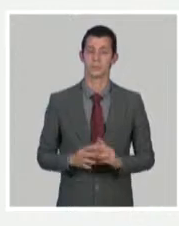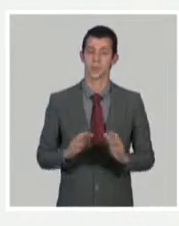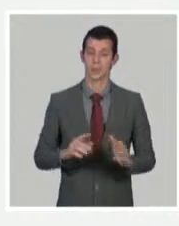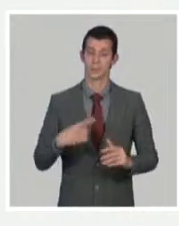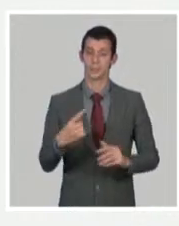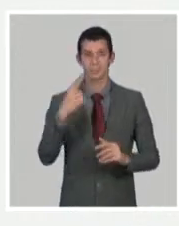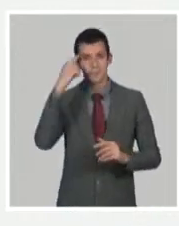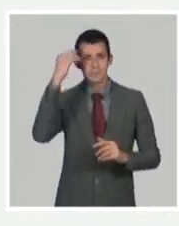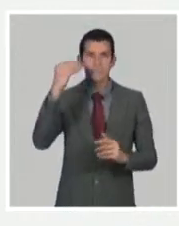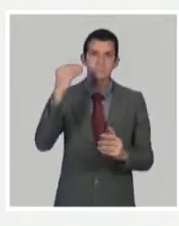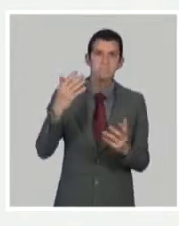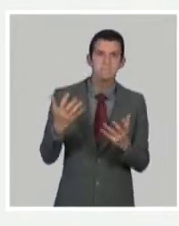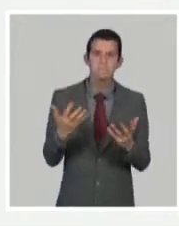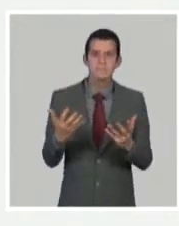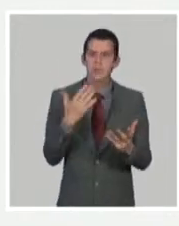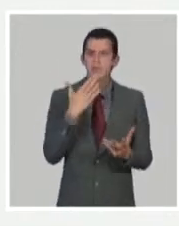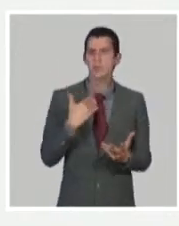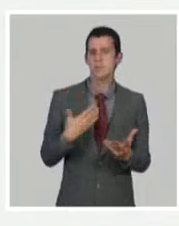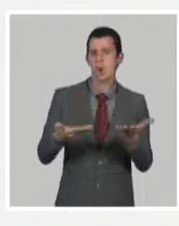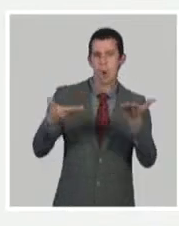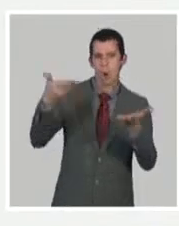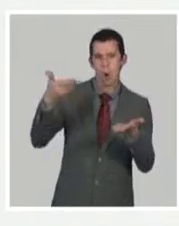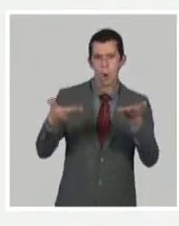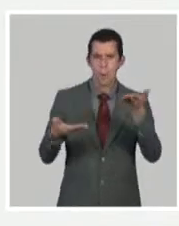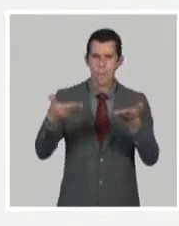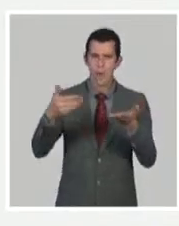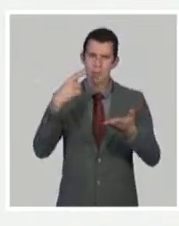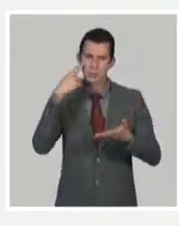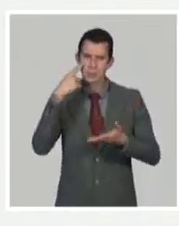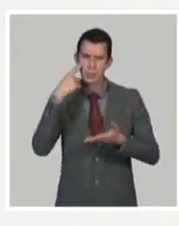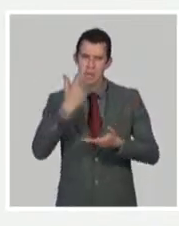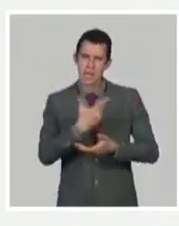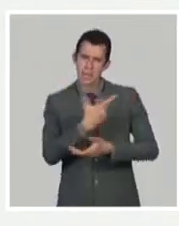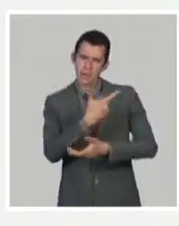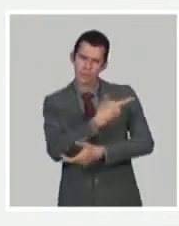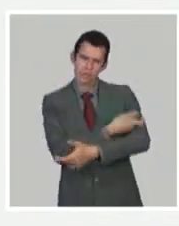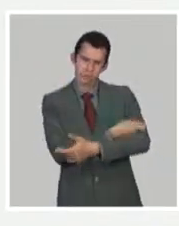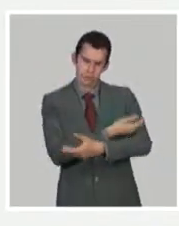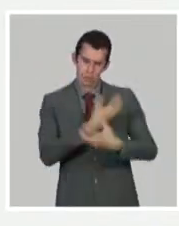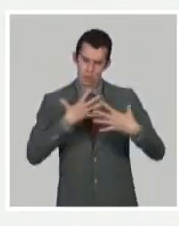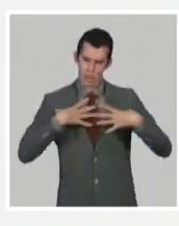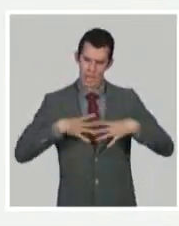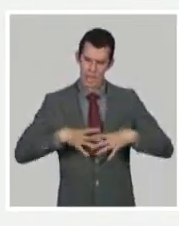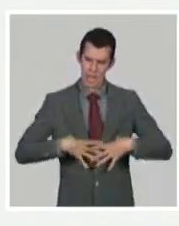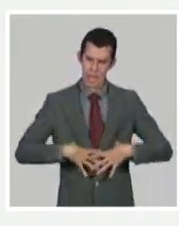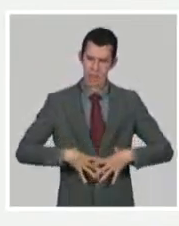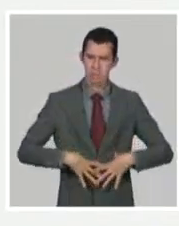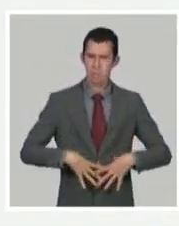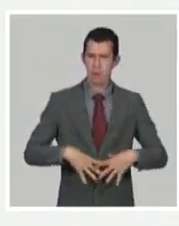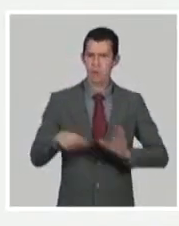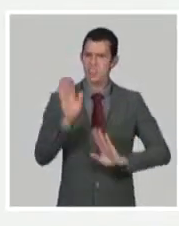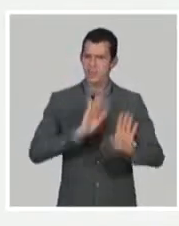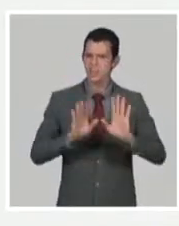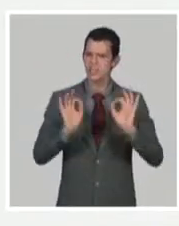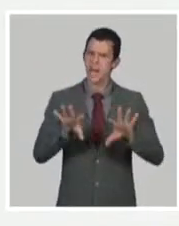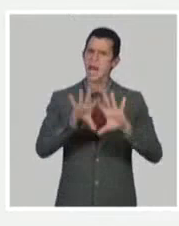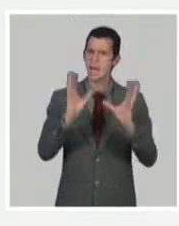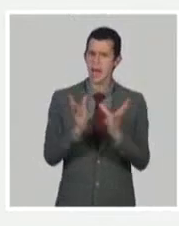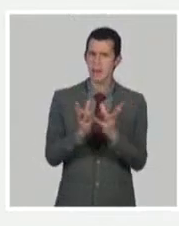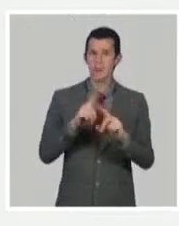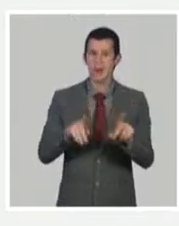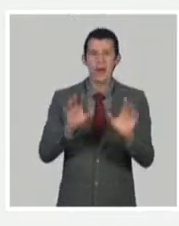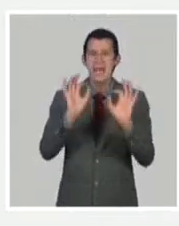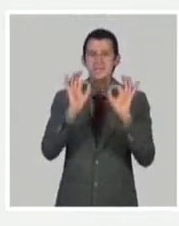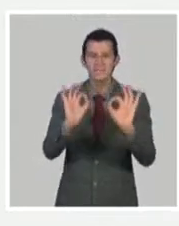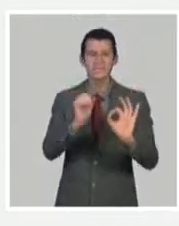esta formulación de inducir una respuesta inmune específica a la RBD, nos encontramos que todos